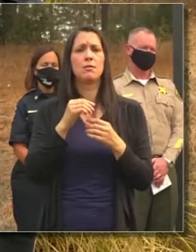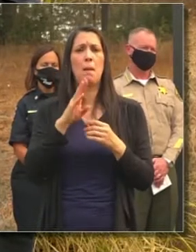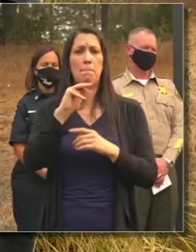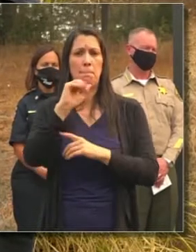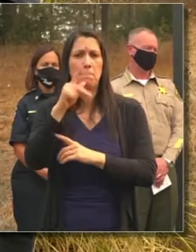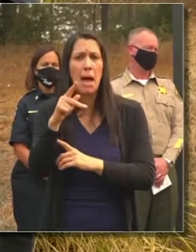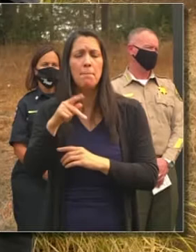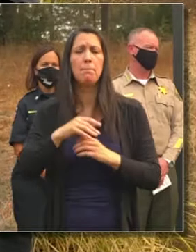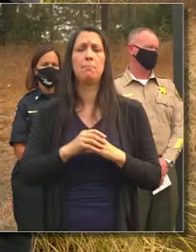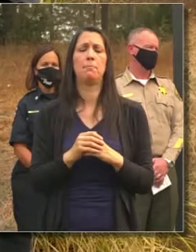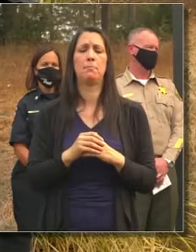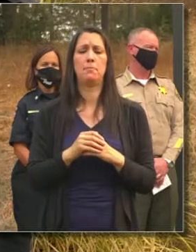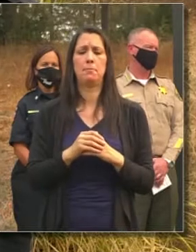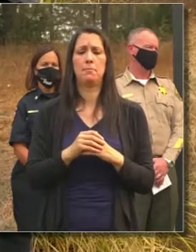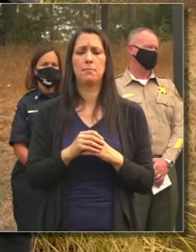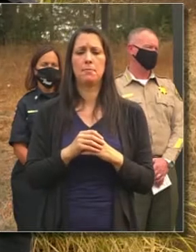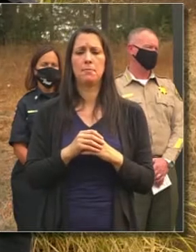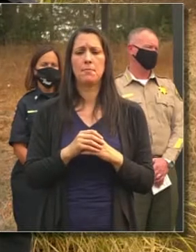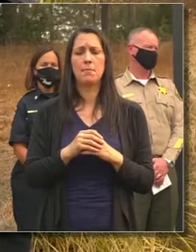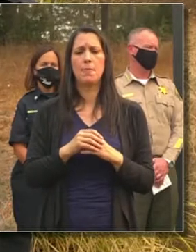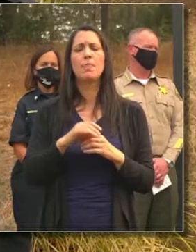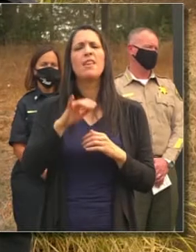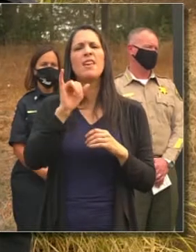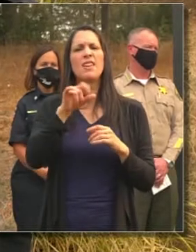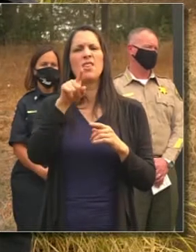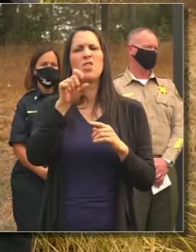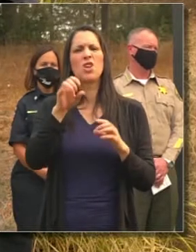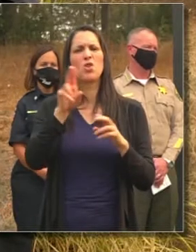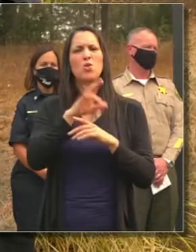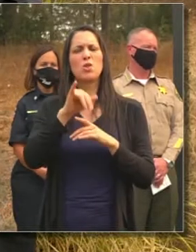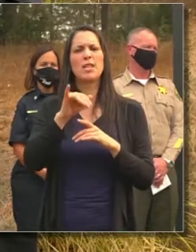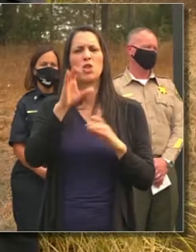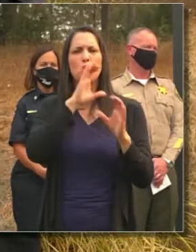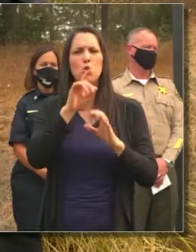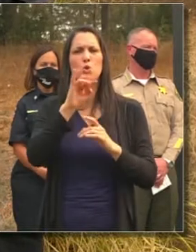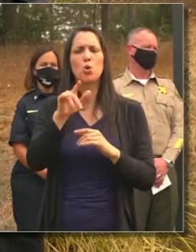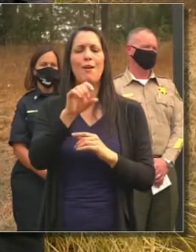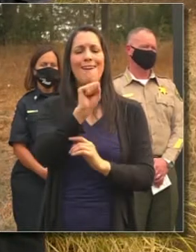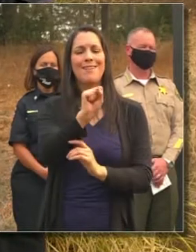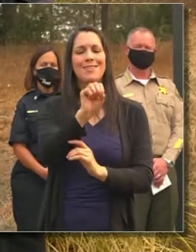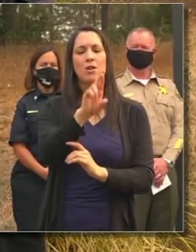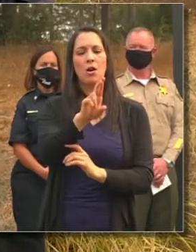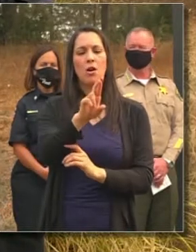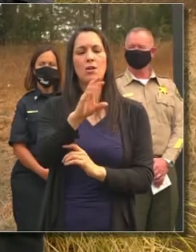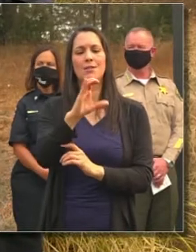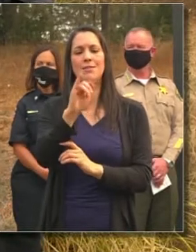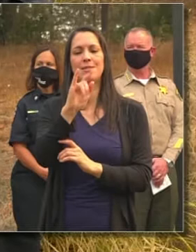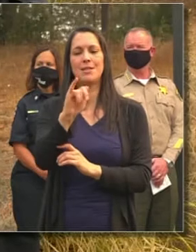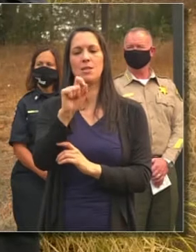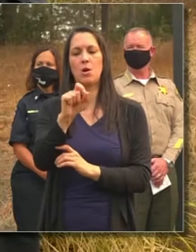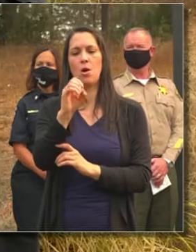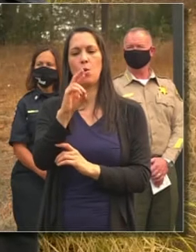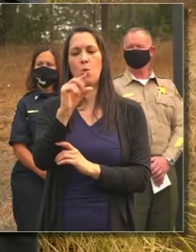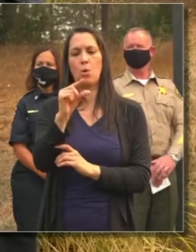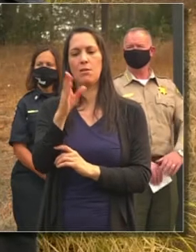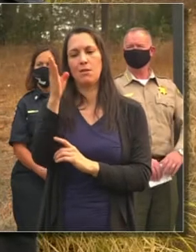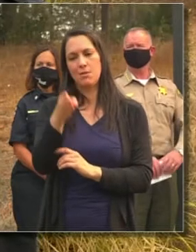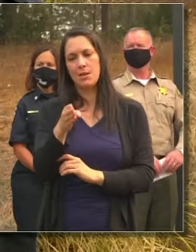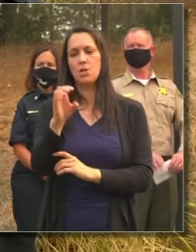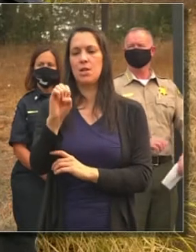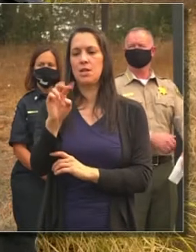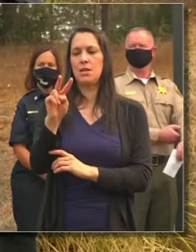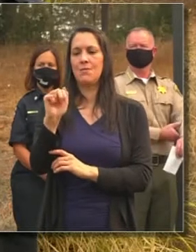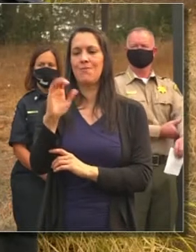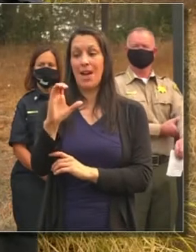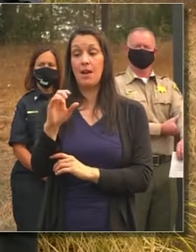en la dirección que usen la herramienta para buscar sr7 punto org